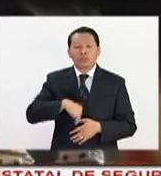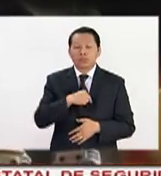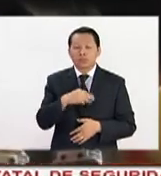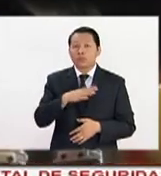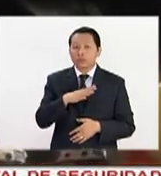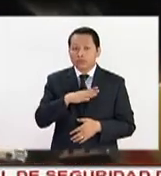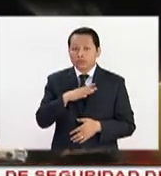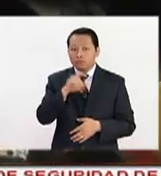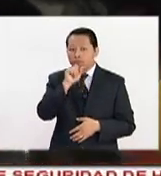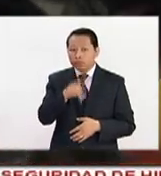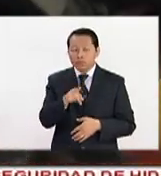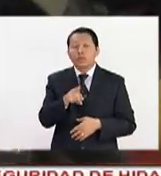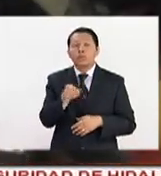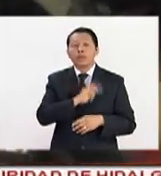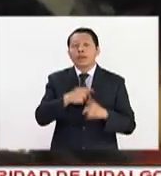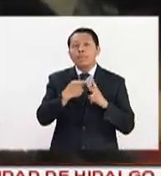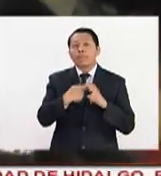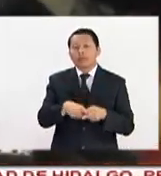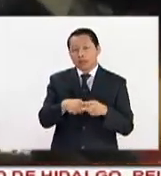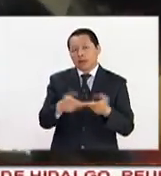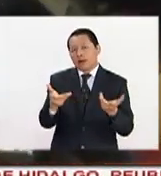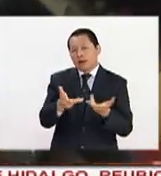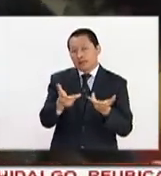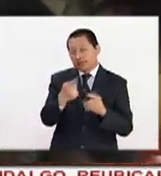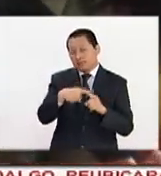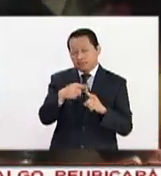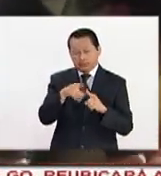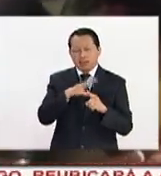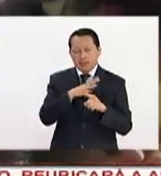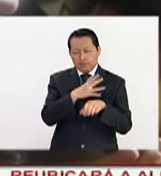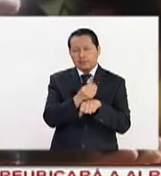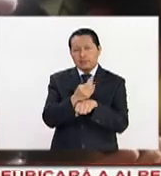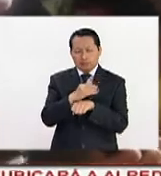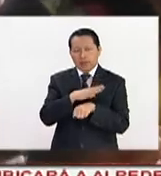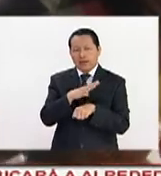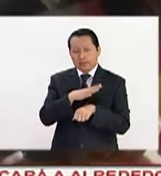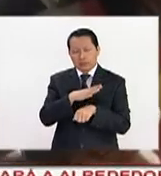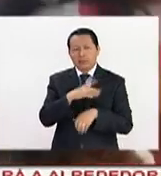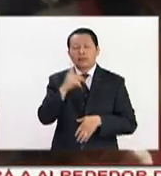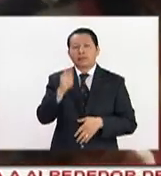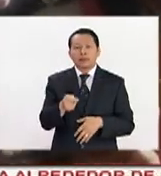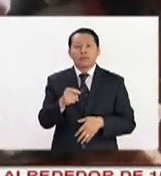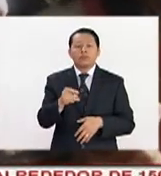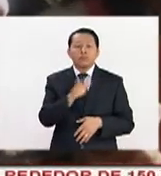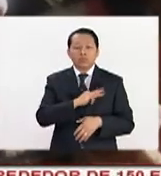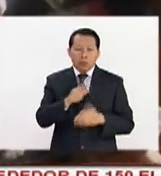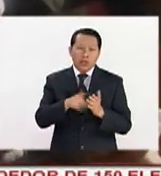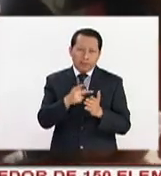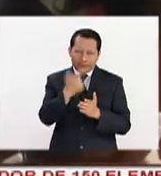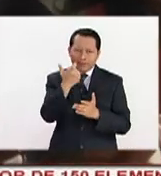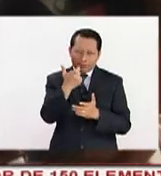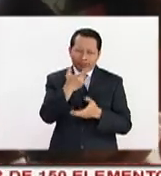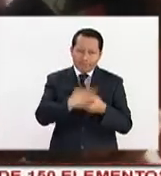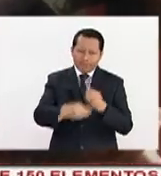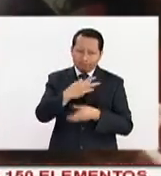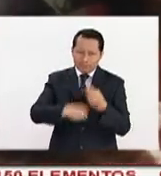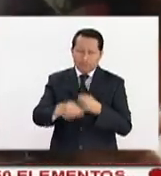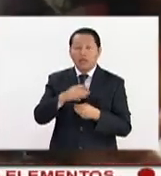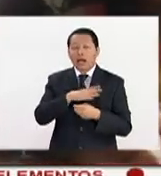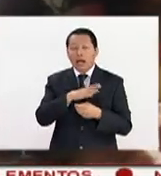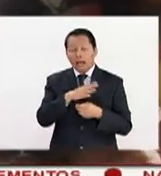flujo para iniciar las obras. Ya iniciamos todas las obras de recuperación. Recuperaremos esos flujos. Pagaremos el